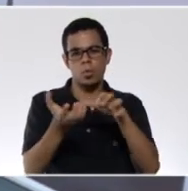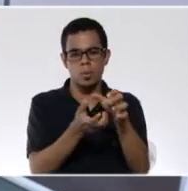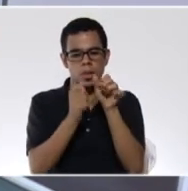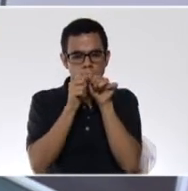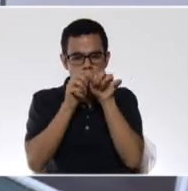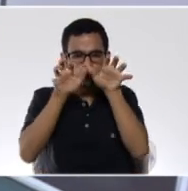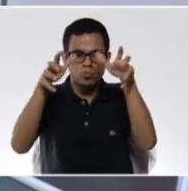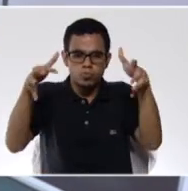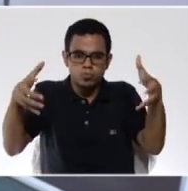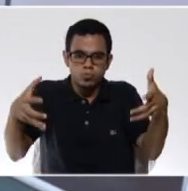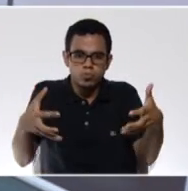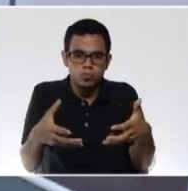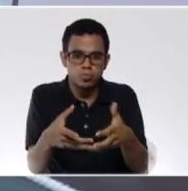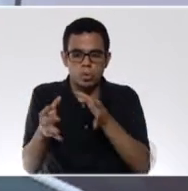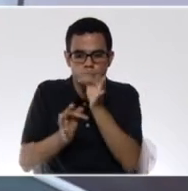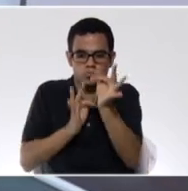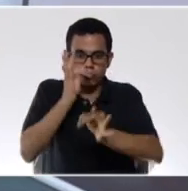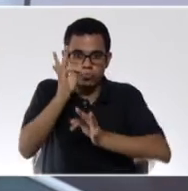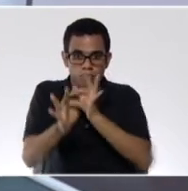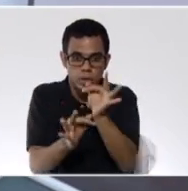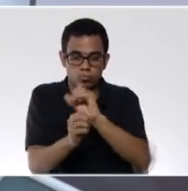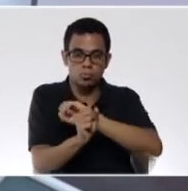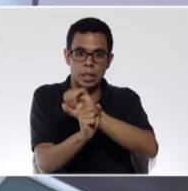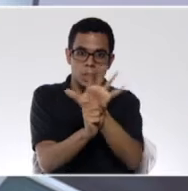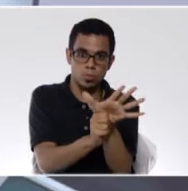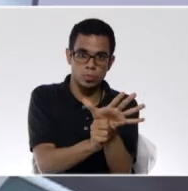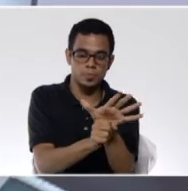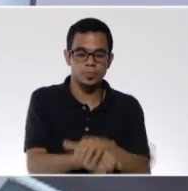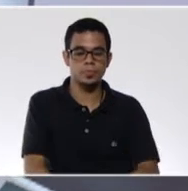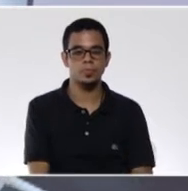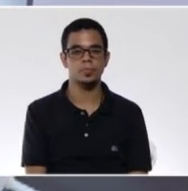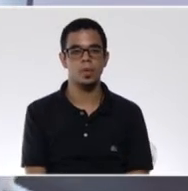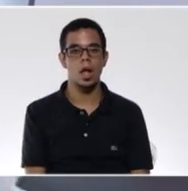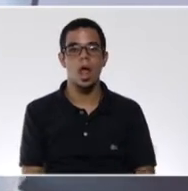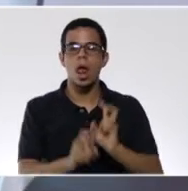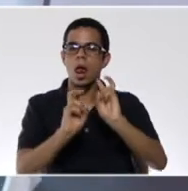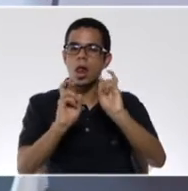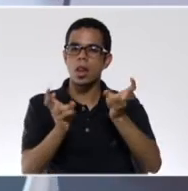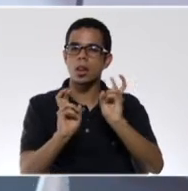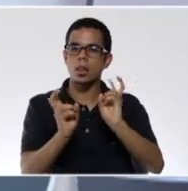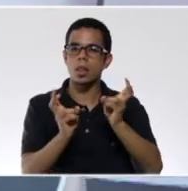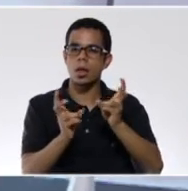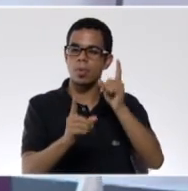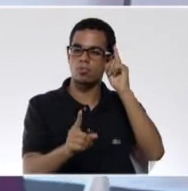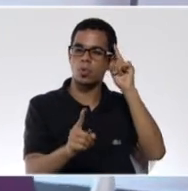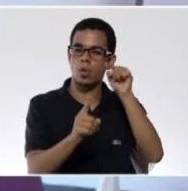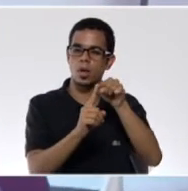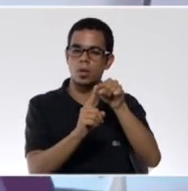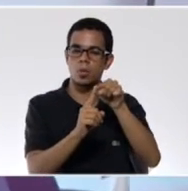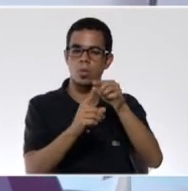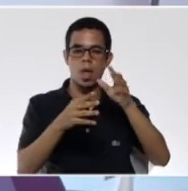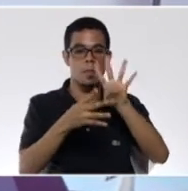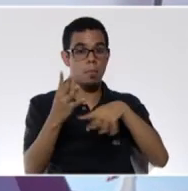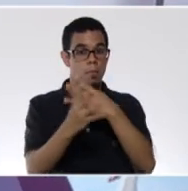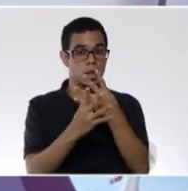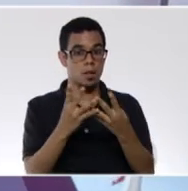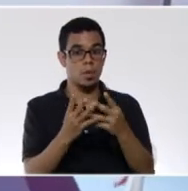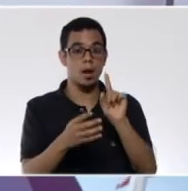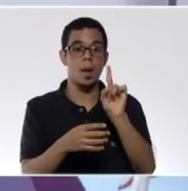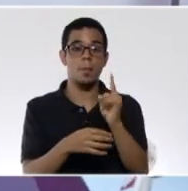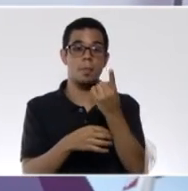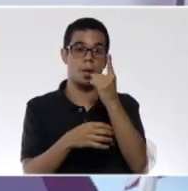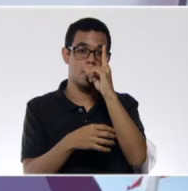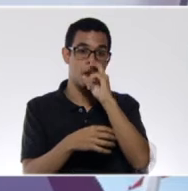la que estamos atravesando. Para hoy, el referente teórico práctico para la matemática de primer año es la potencia